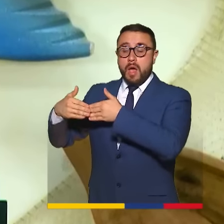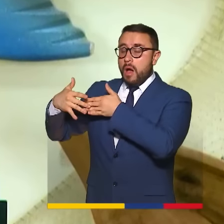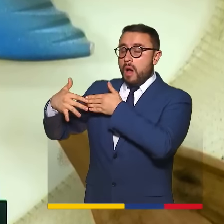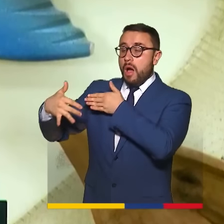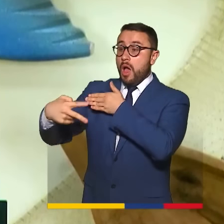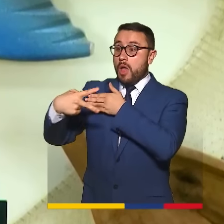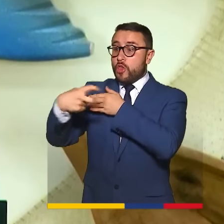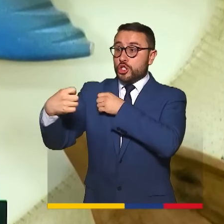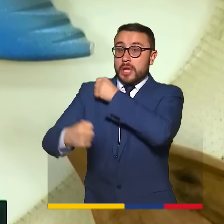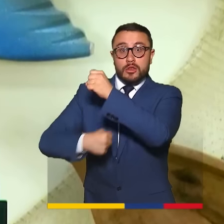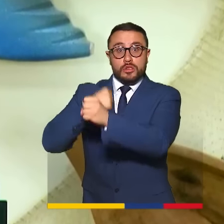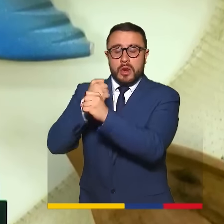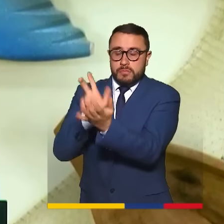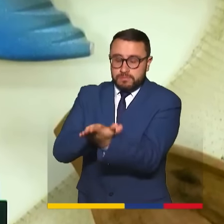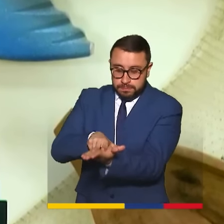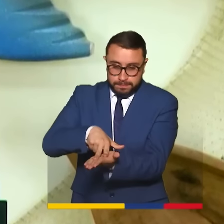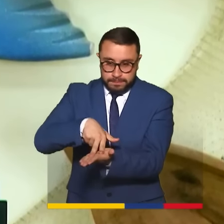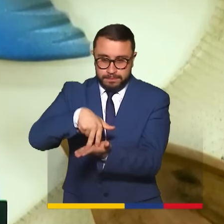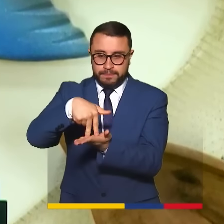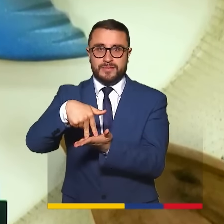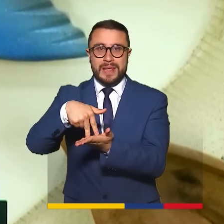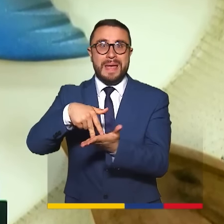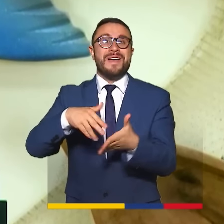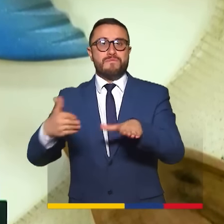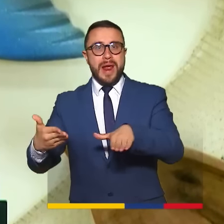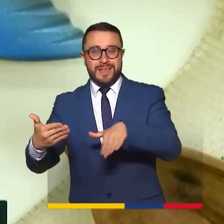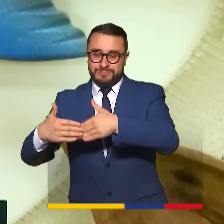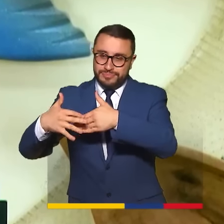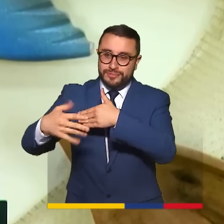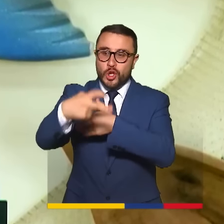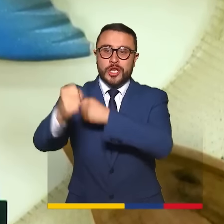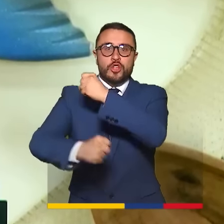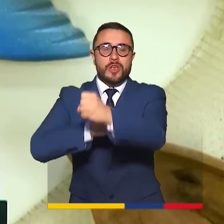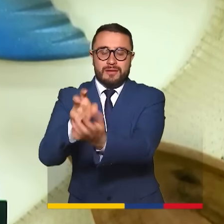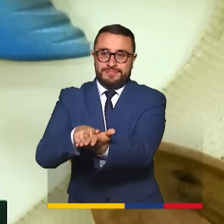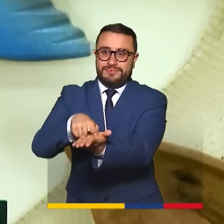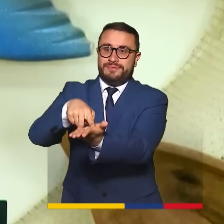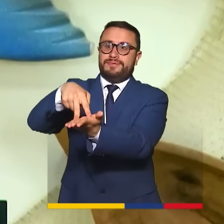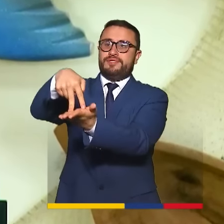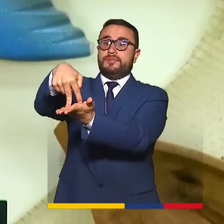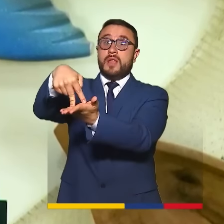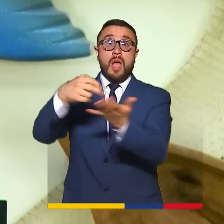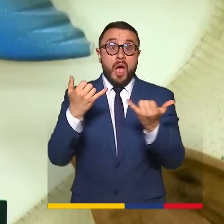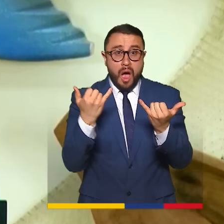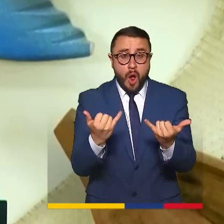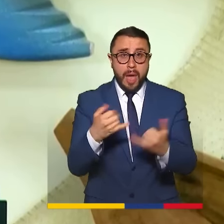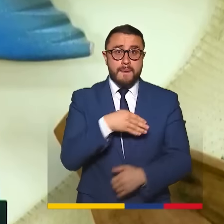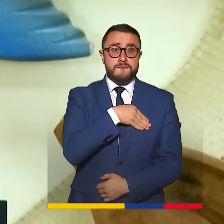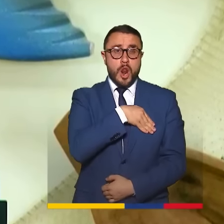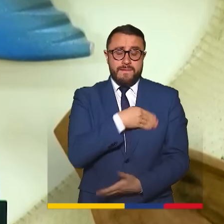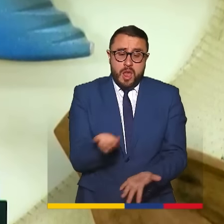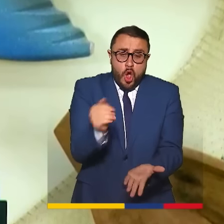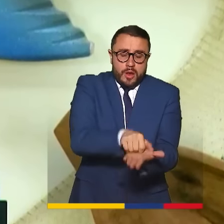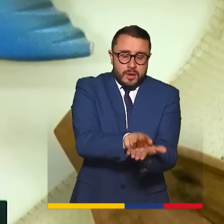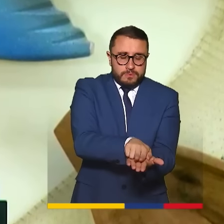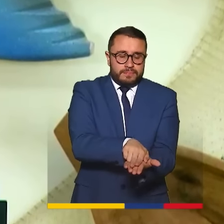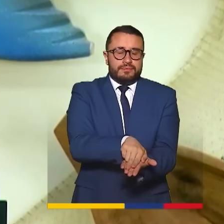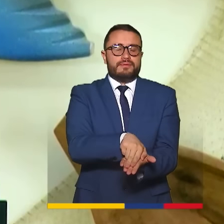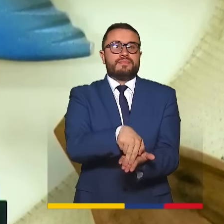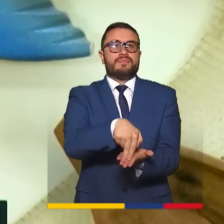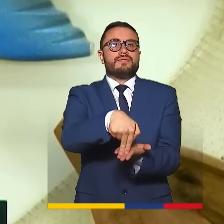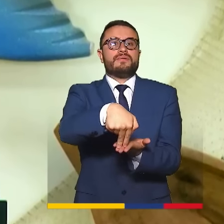Y ha resucitado entre nosotros, entre ustedes, mujeres, que de nuevo la